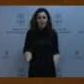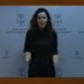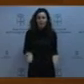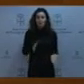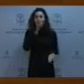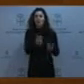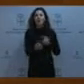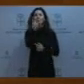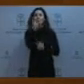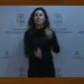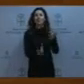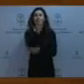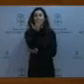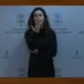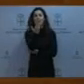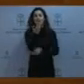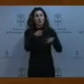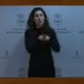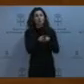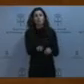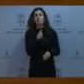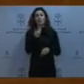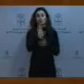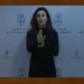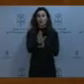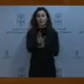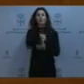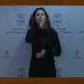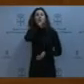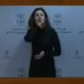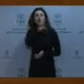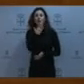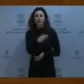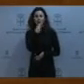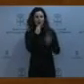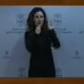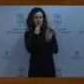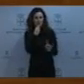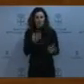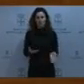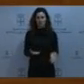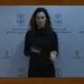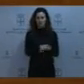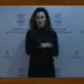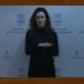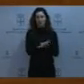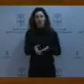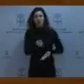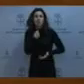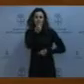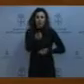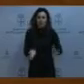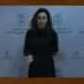día ustedes dicen por boca de su portavoz flamante, por boca de su portavoz dicen